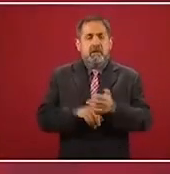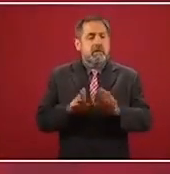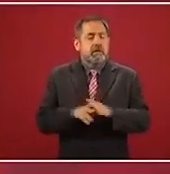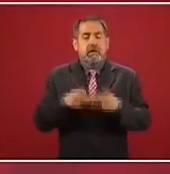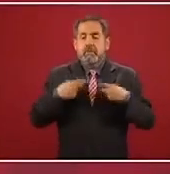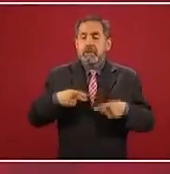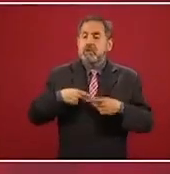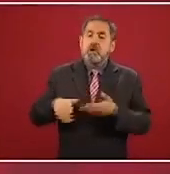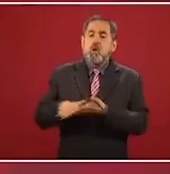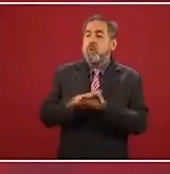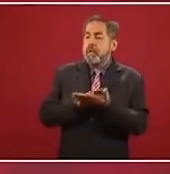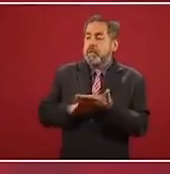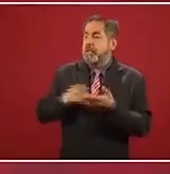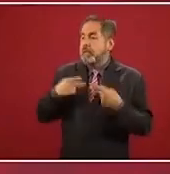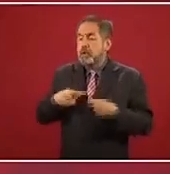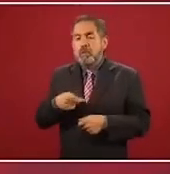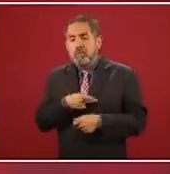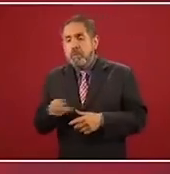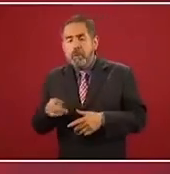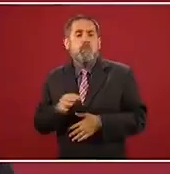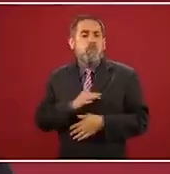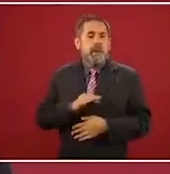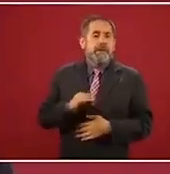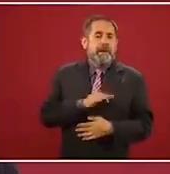gente humilde, la gente pobre pueda